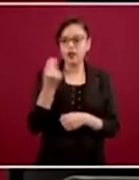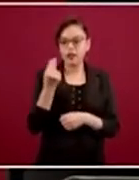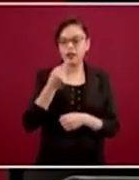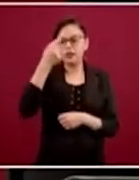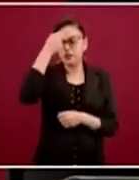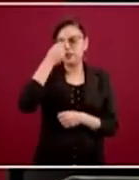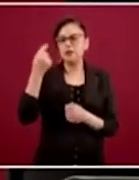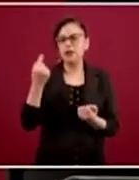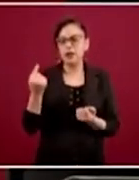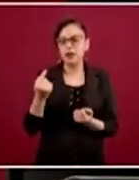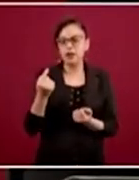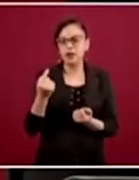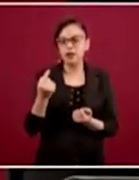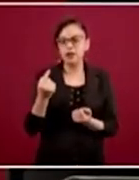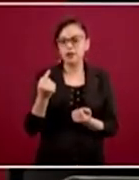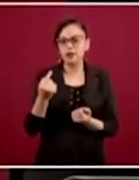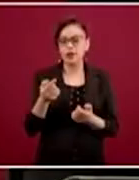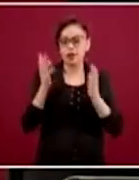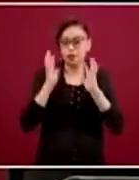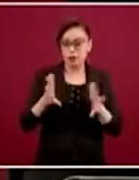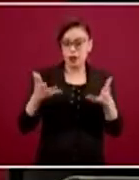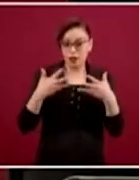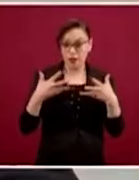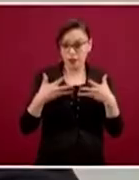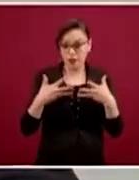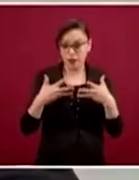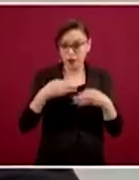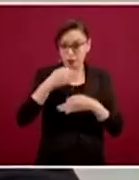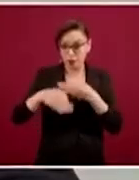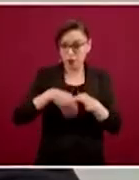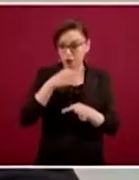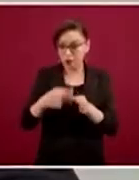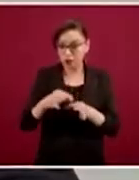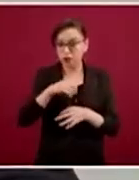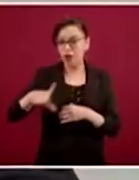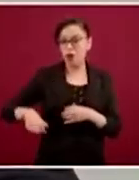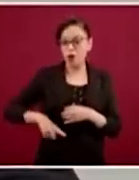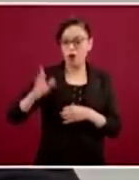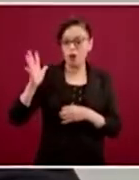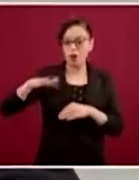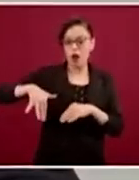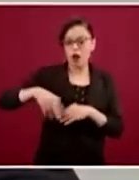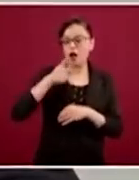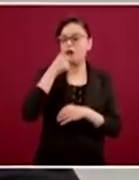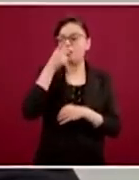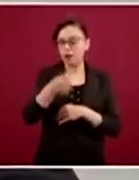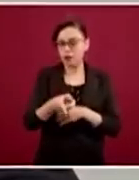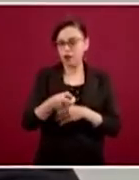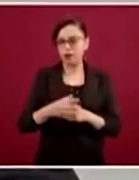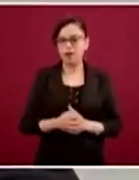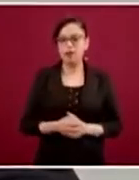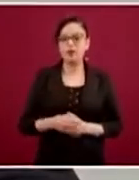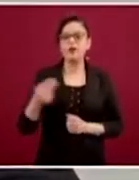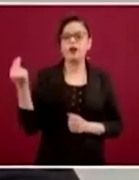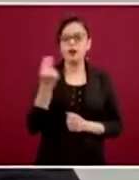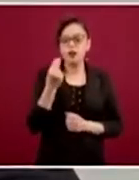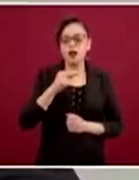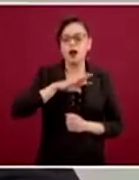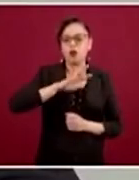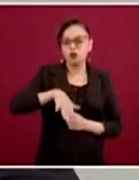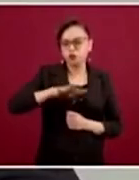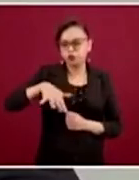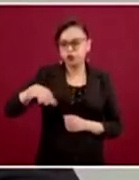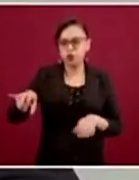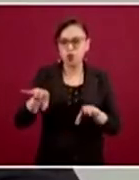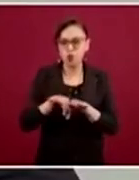inicio para ello el gobierno como ya piense se ha señalado está aceleradamente buscando el mayor